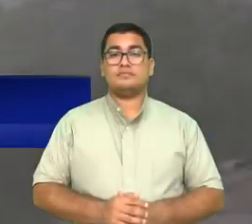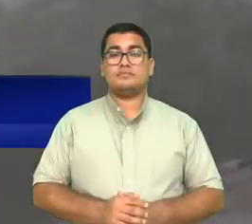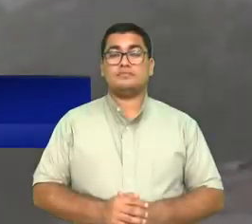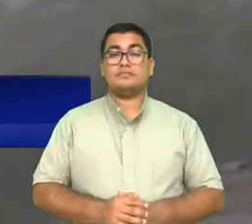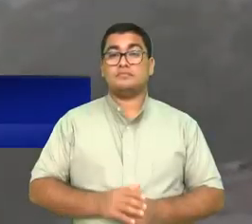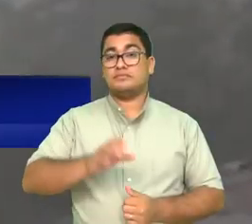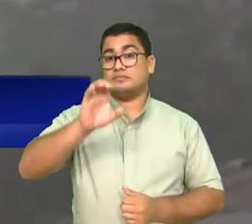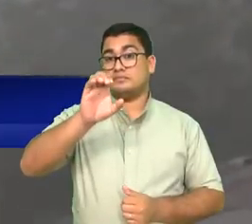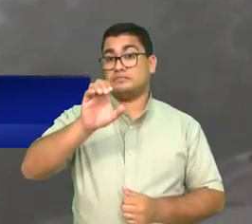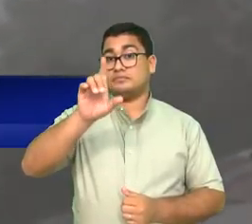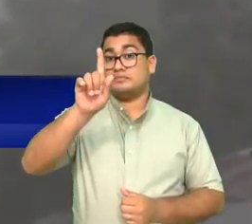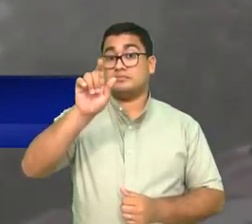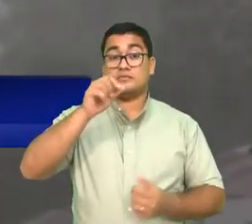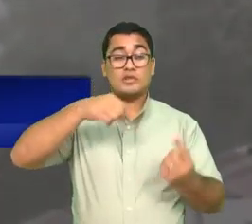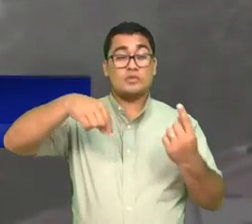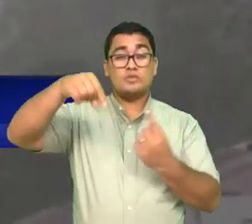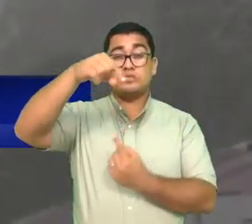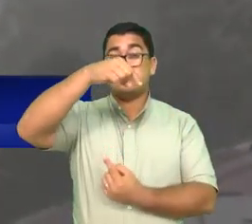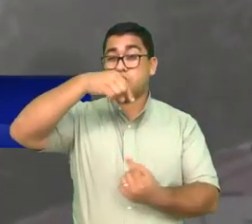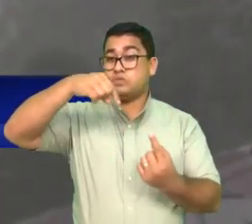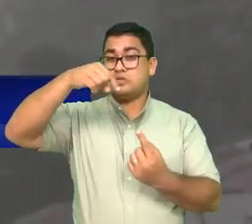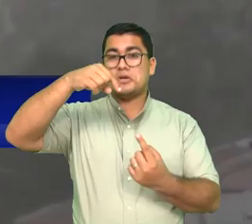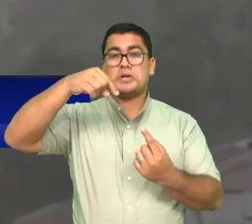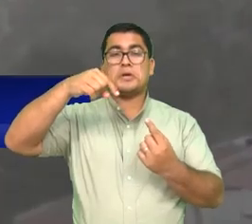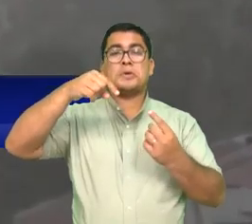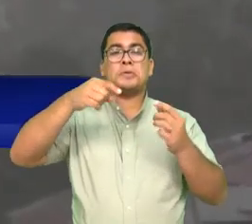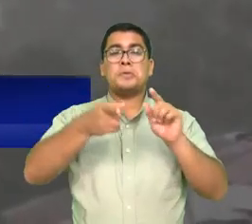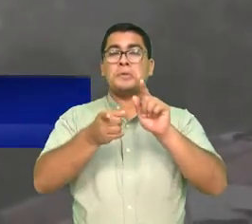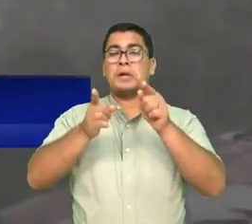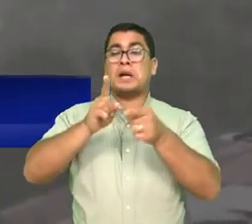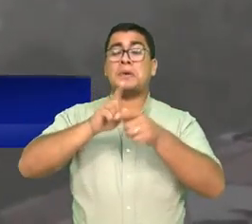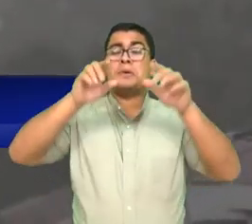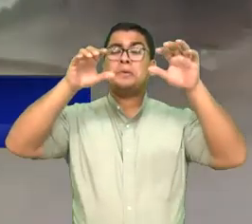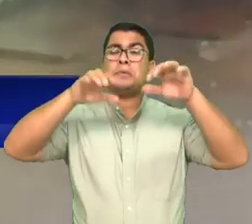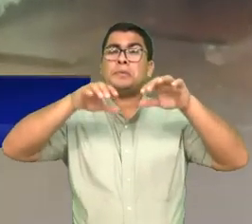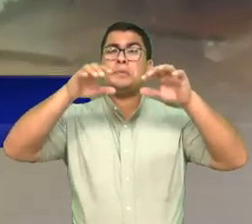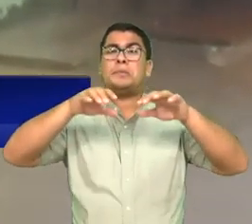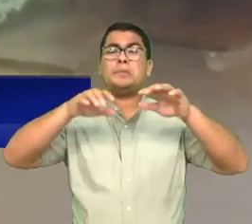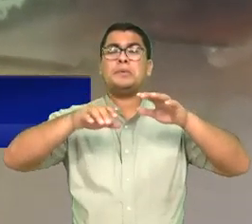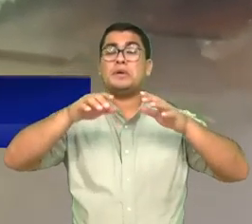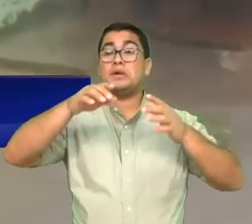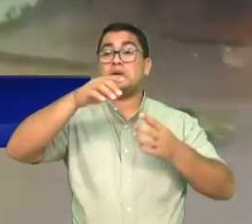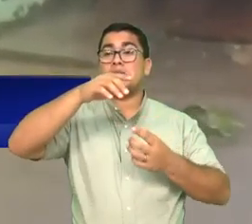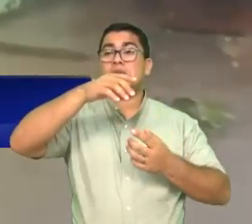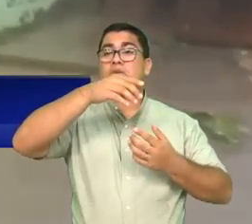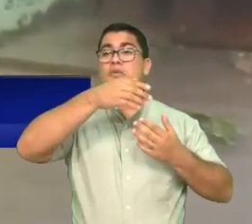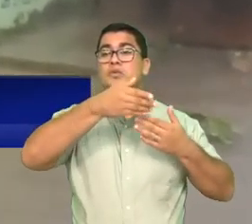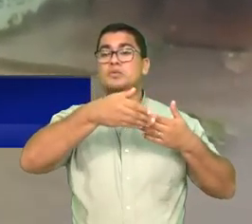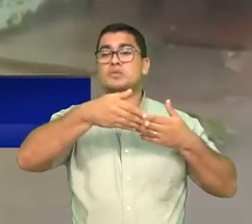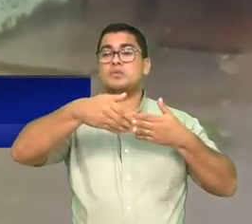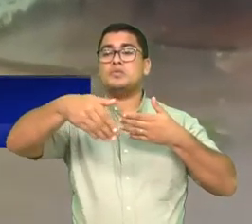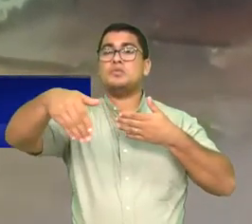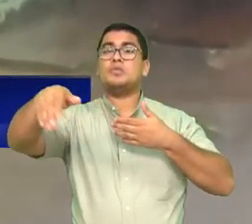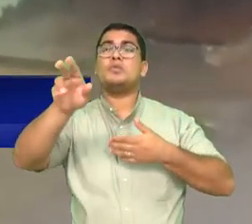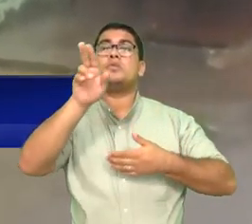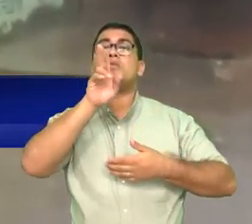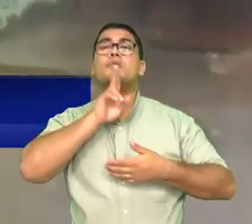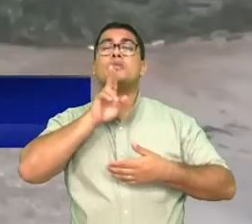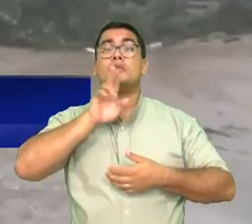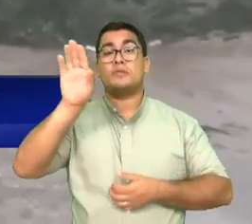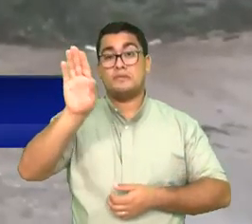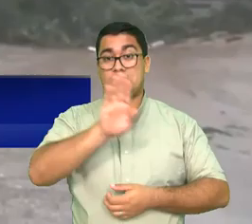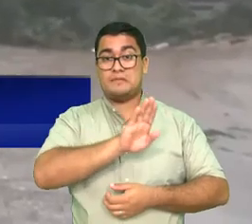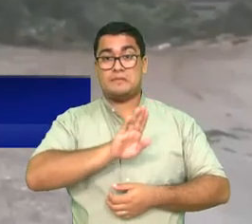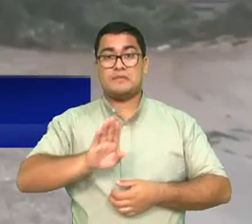ETA se degrada a tormenta tropical y en su salida hacia Honduras y Belice generará un incremento de lluvias en el norte, centro